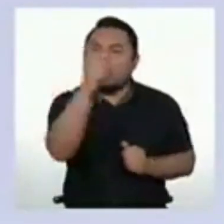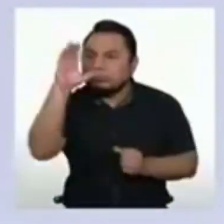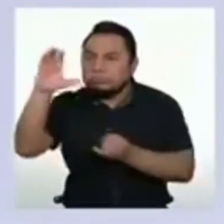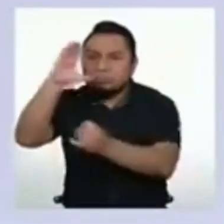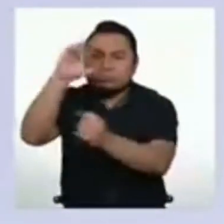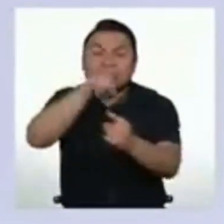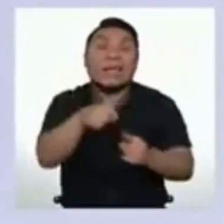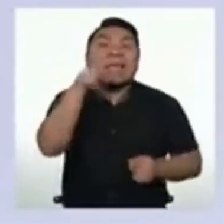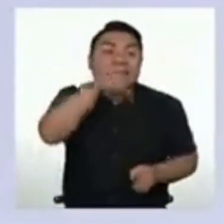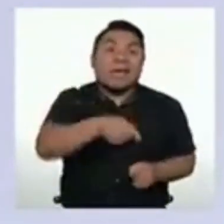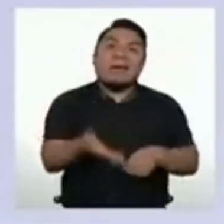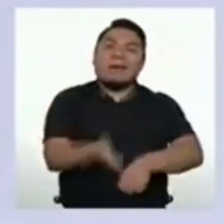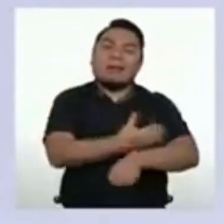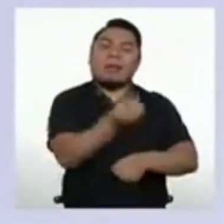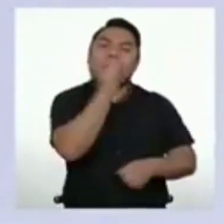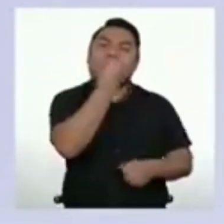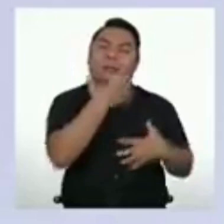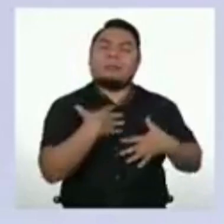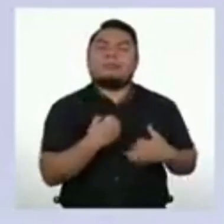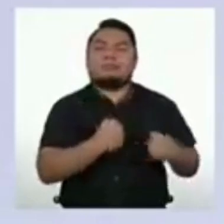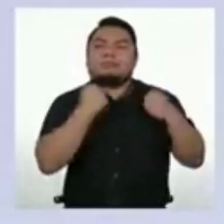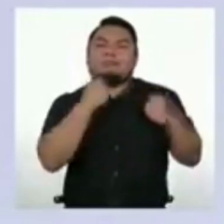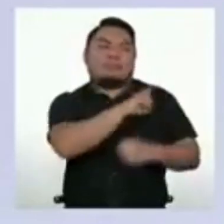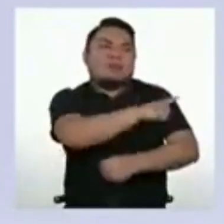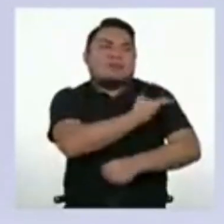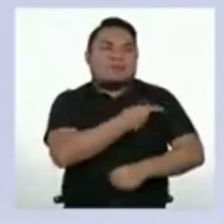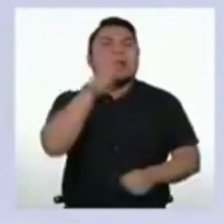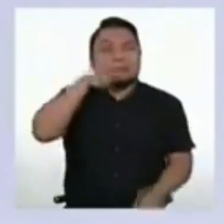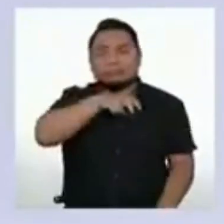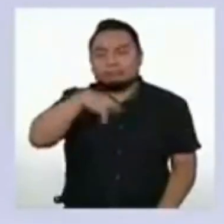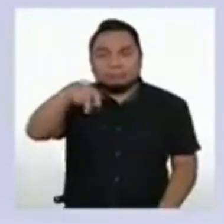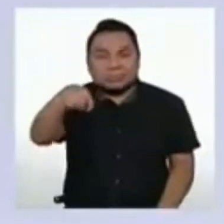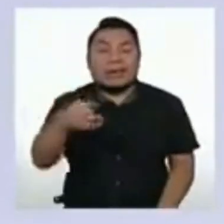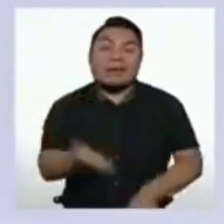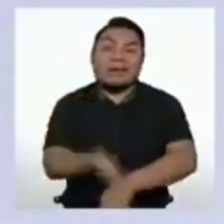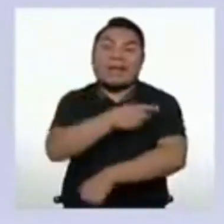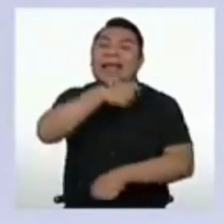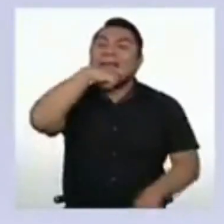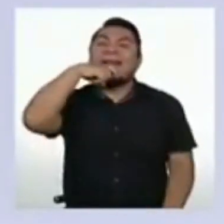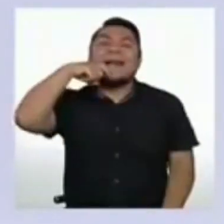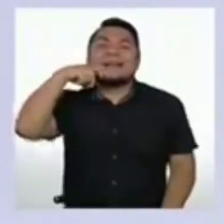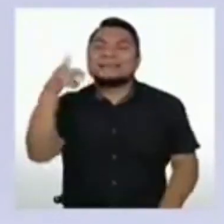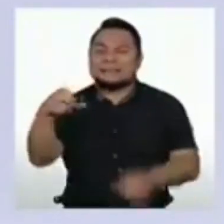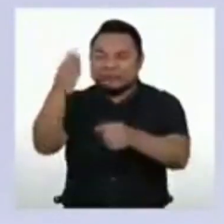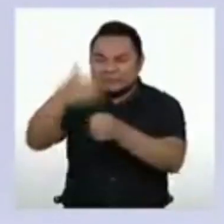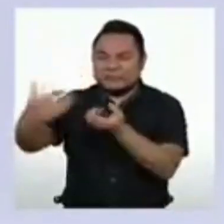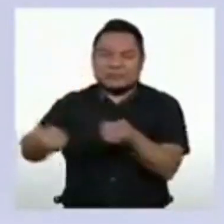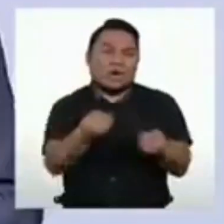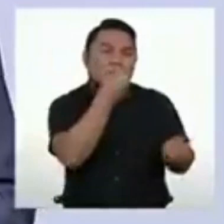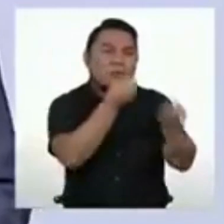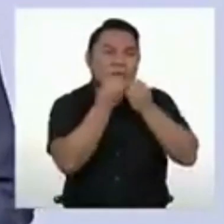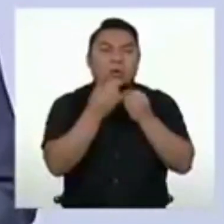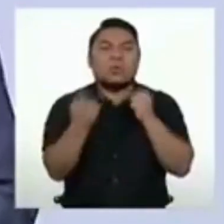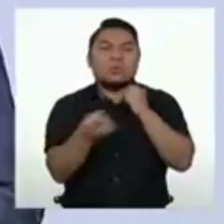necesitaban estar bien alimentados. Por ello aprendieron a secar la carne para poder llevarla a todos los lugares sin que se